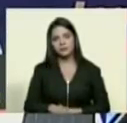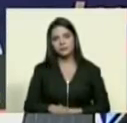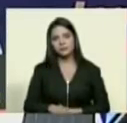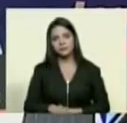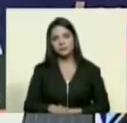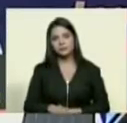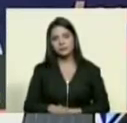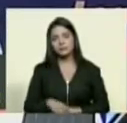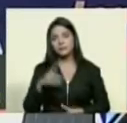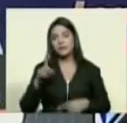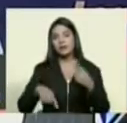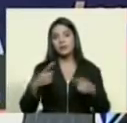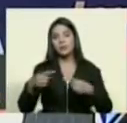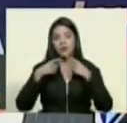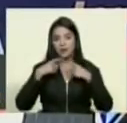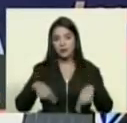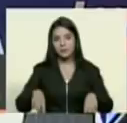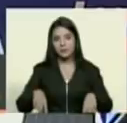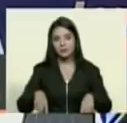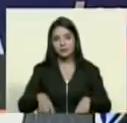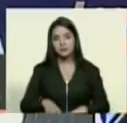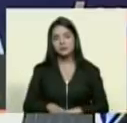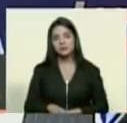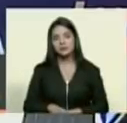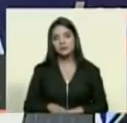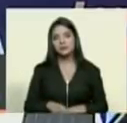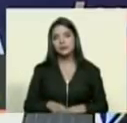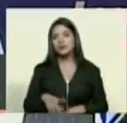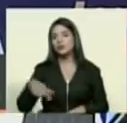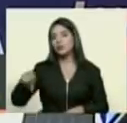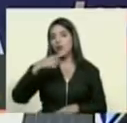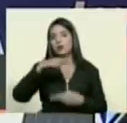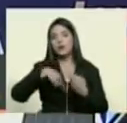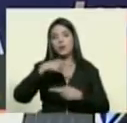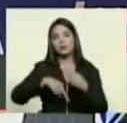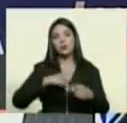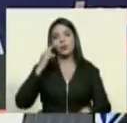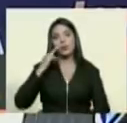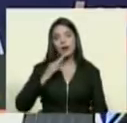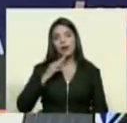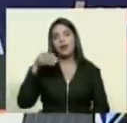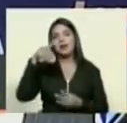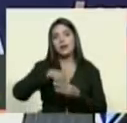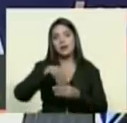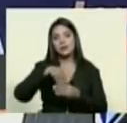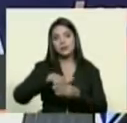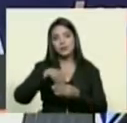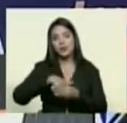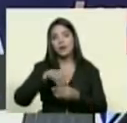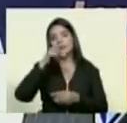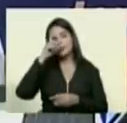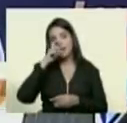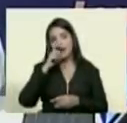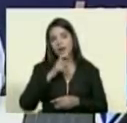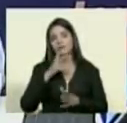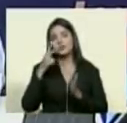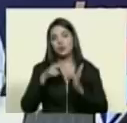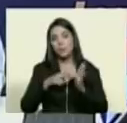En efecto, después de la derrota que sufrieron las fuerzas de la Revolución Venezolana en la elección parlamentaria del año